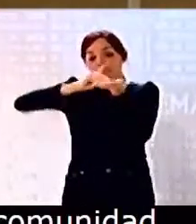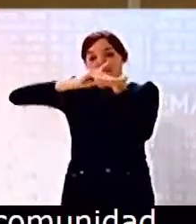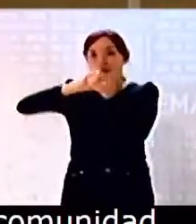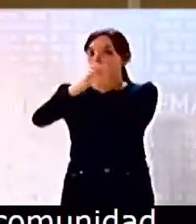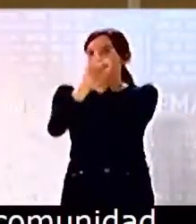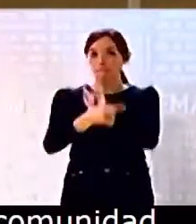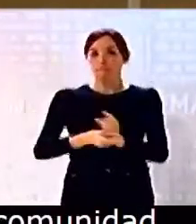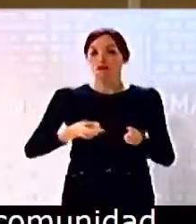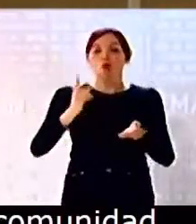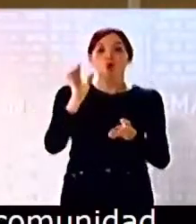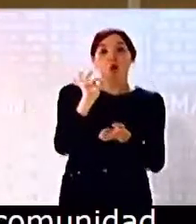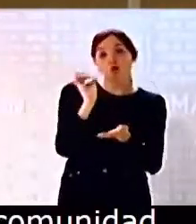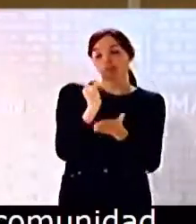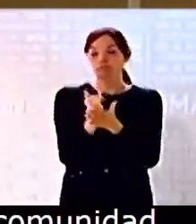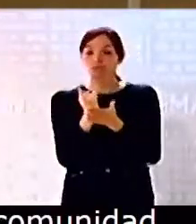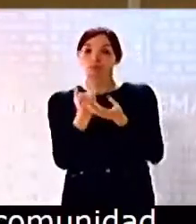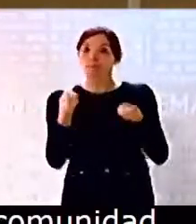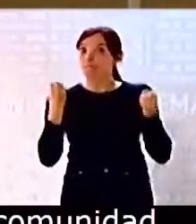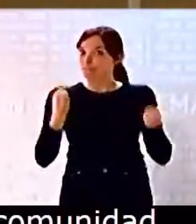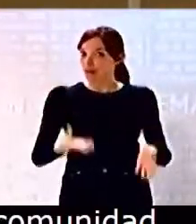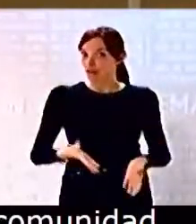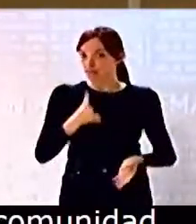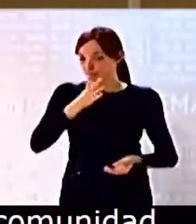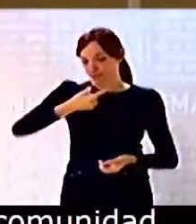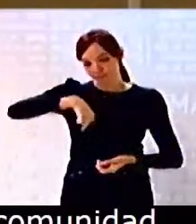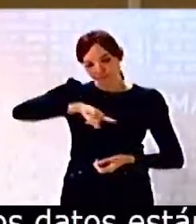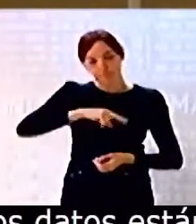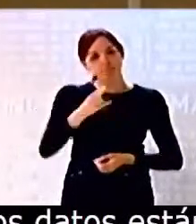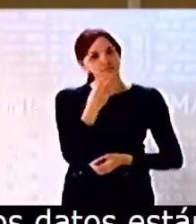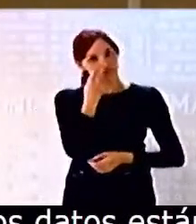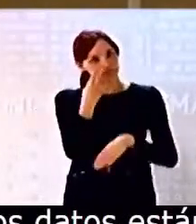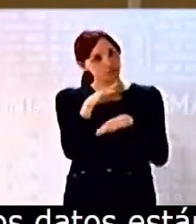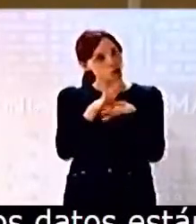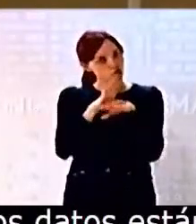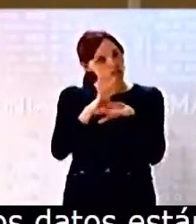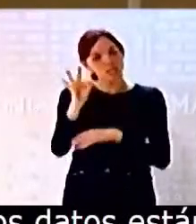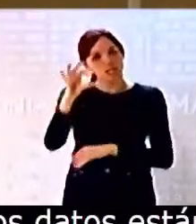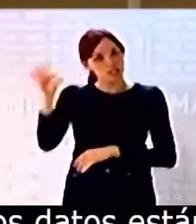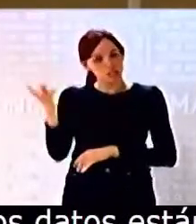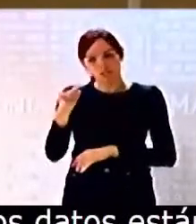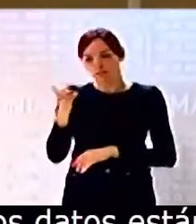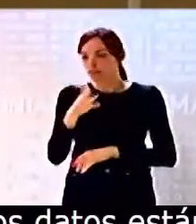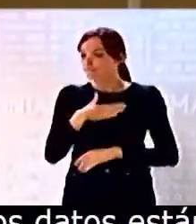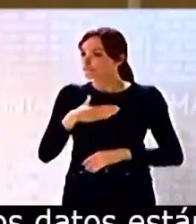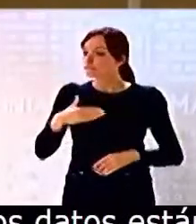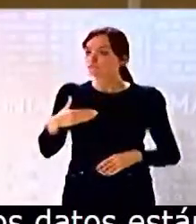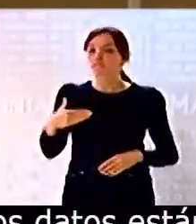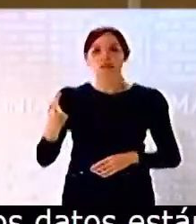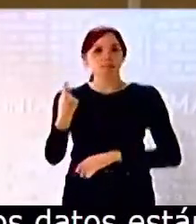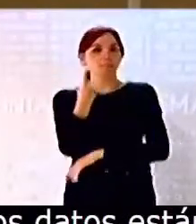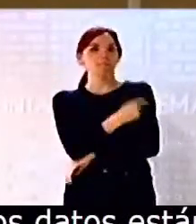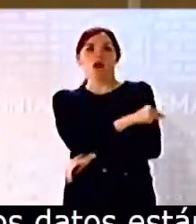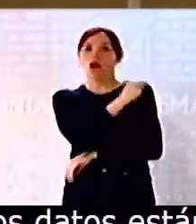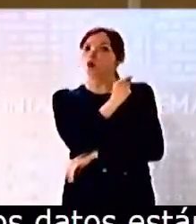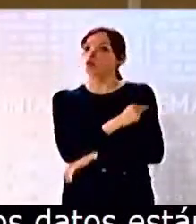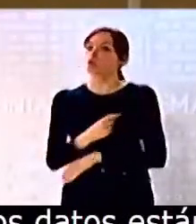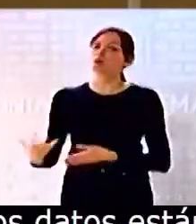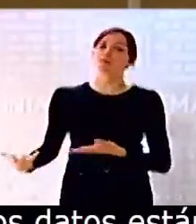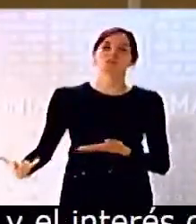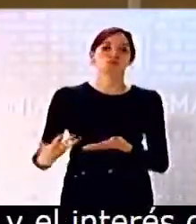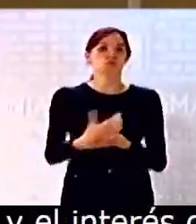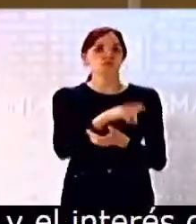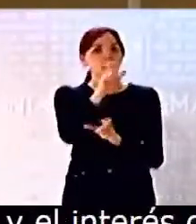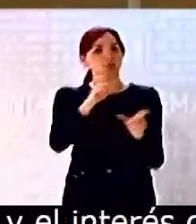los datos están bien, porque nuestro interés, el interés de la Consejería y el interés del SES, es vacunar a todas las personas que se